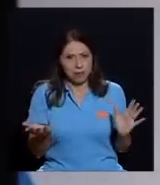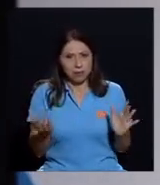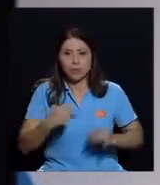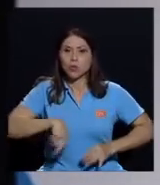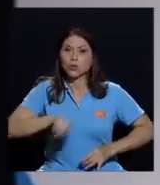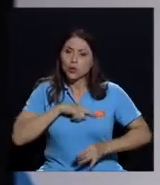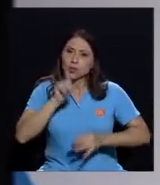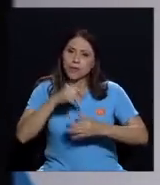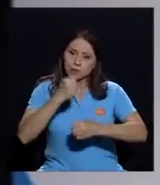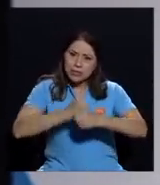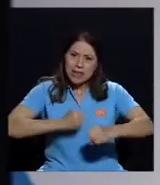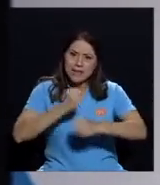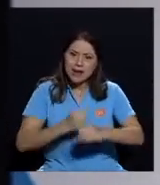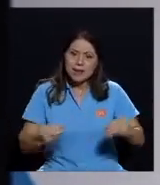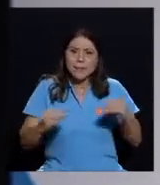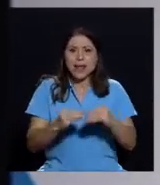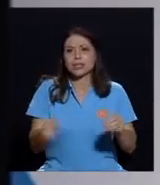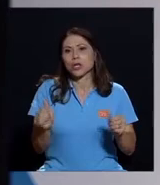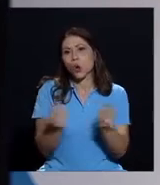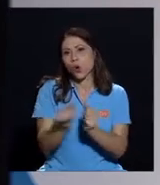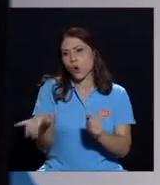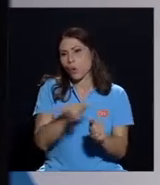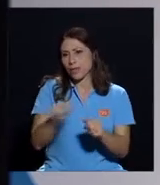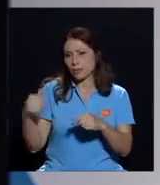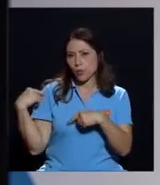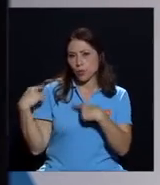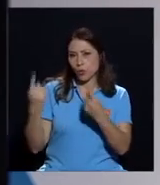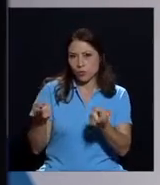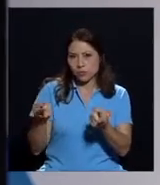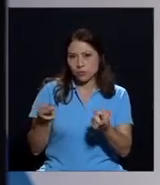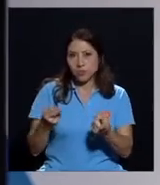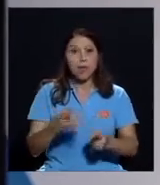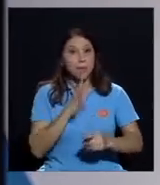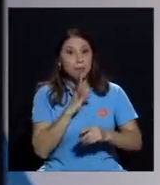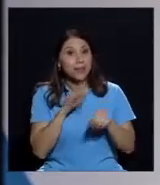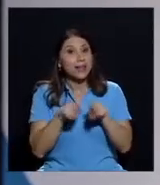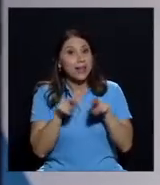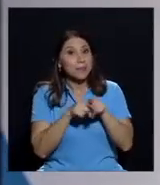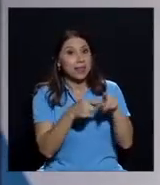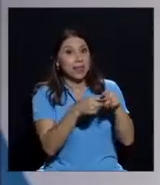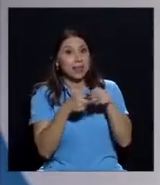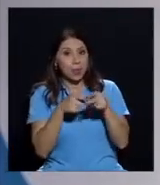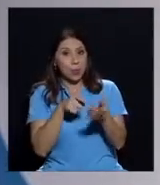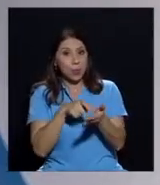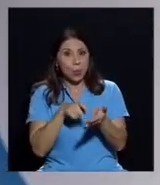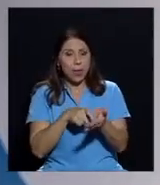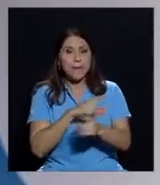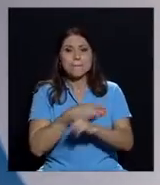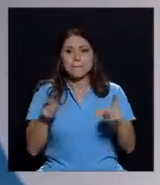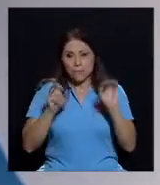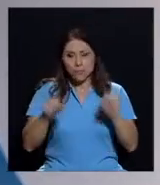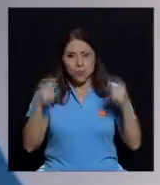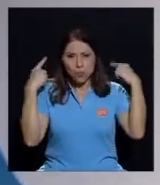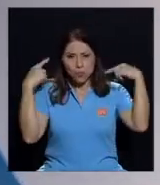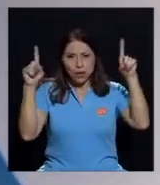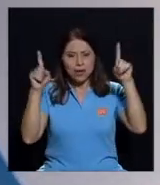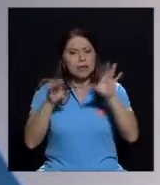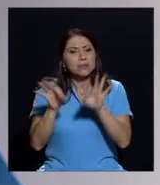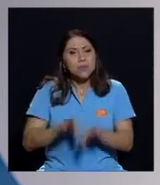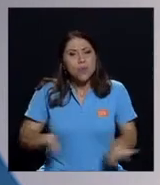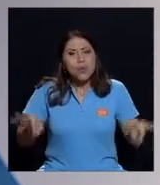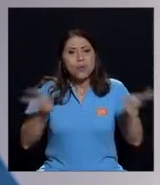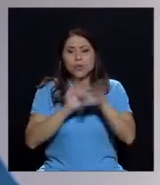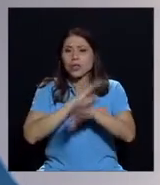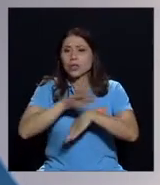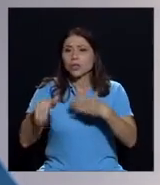con lo mismo que tenemos además sabiendo y ahí conversaremos luego la situación fiscal pero que si se puede lograr por eso es tan importante la digitalización